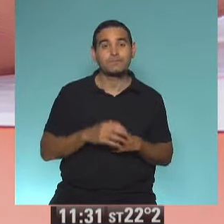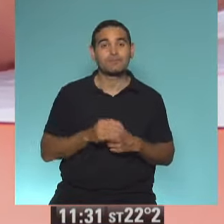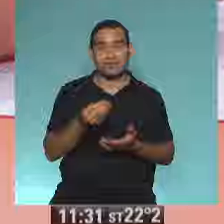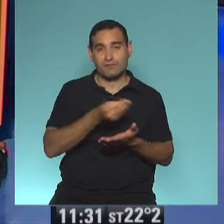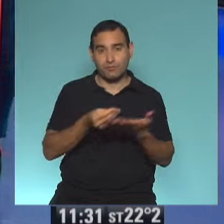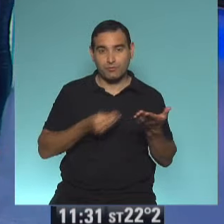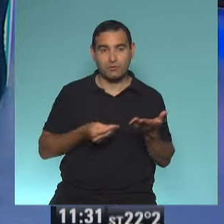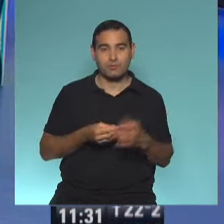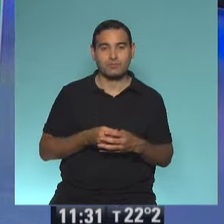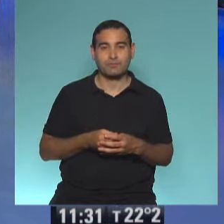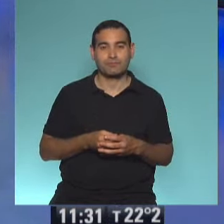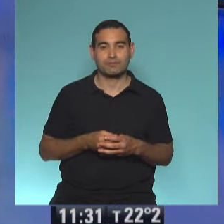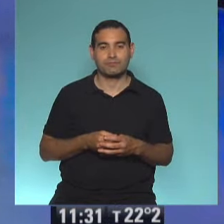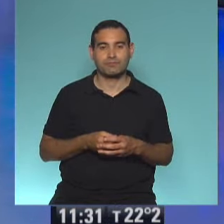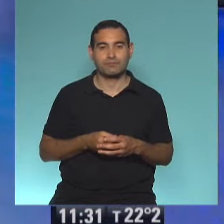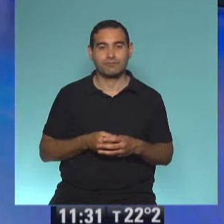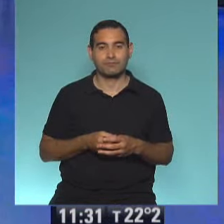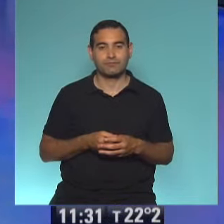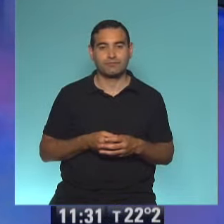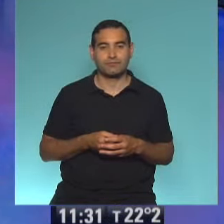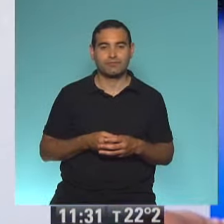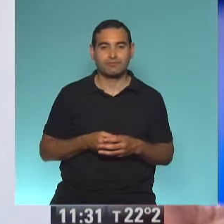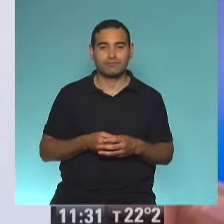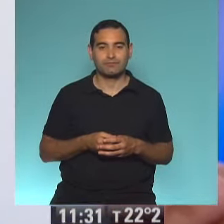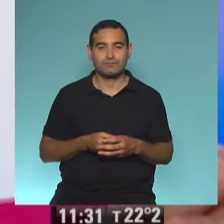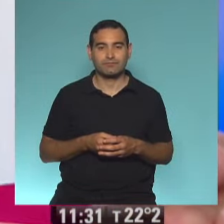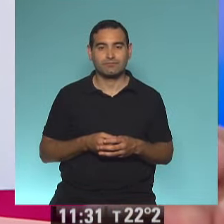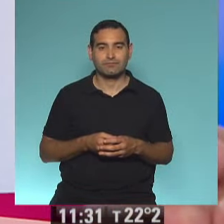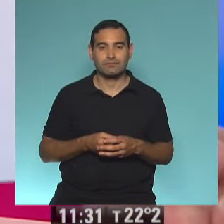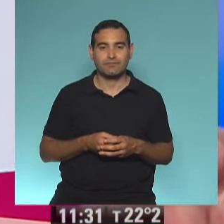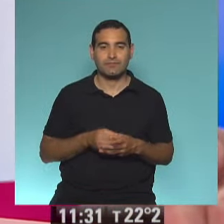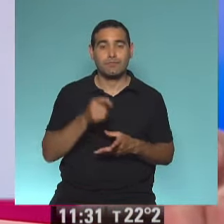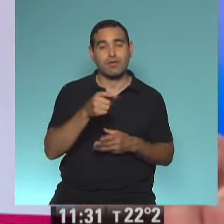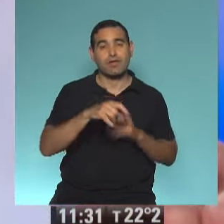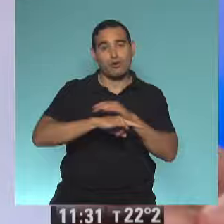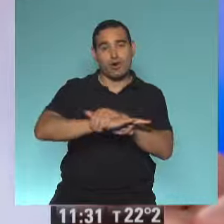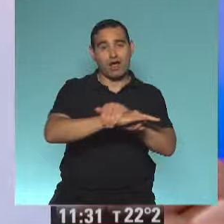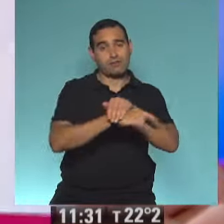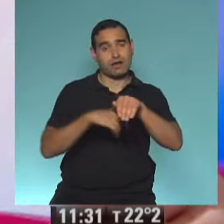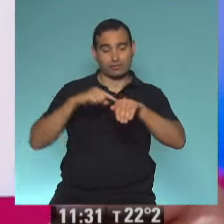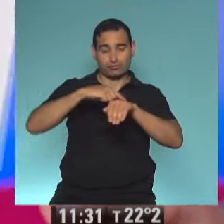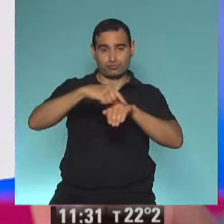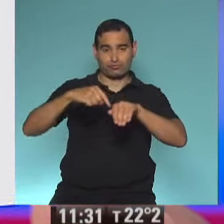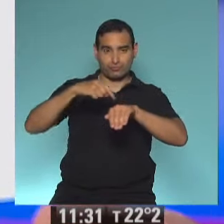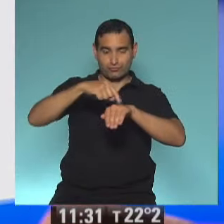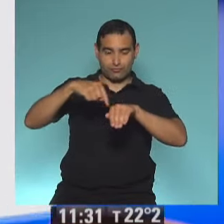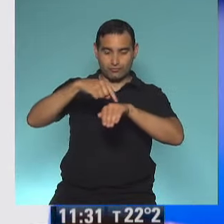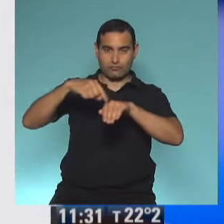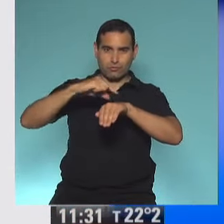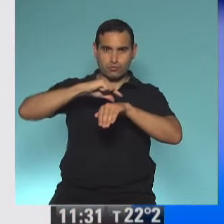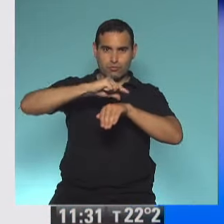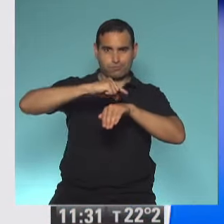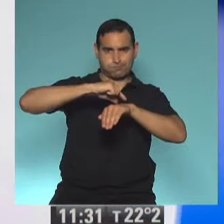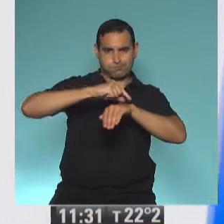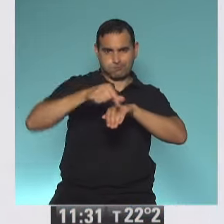amigos, como para el zoom que le hice, en este caso, a nuestro caracol, en la parte del caparazón, ¿no? Que tiene líneas más gruesas, más